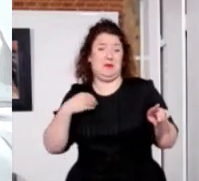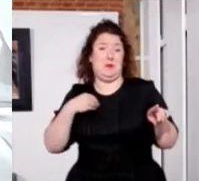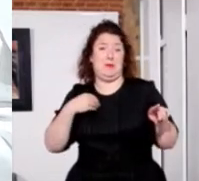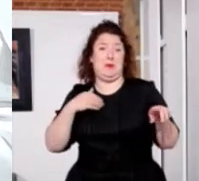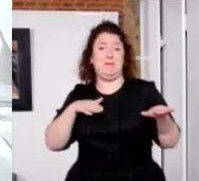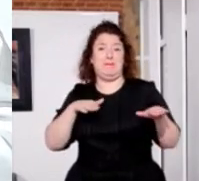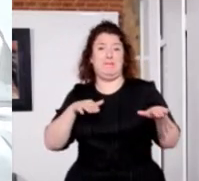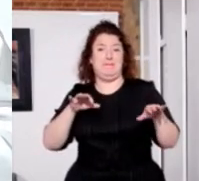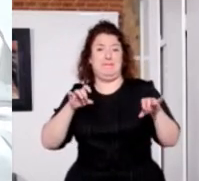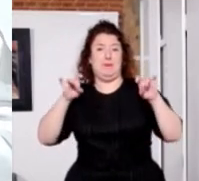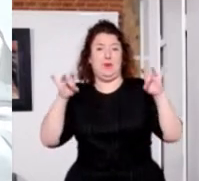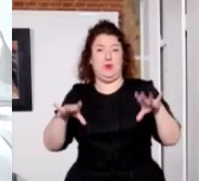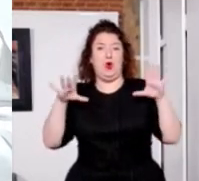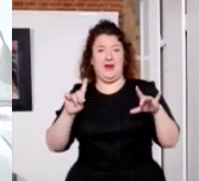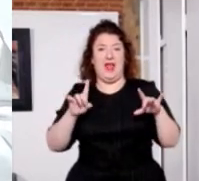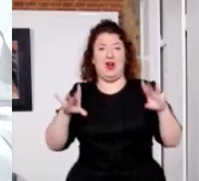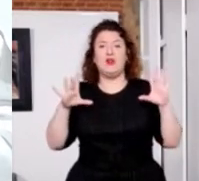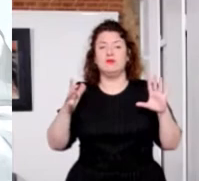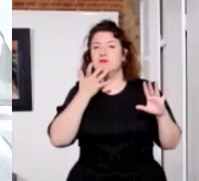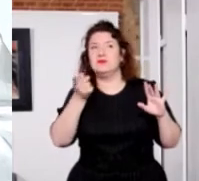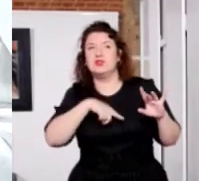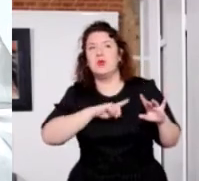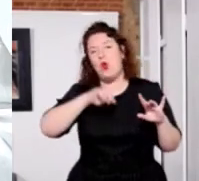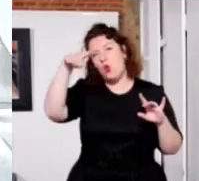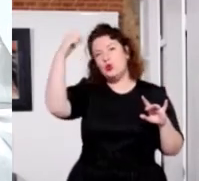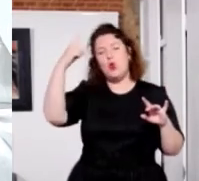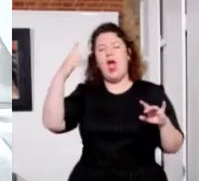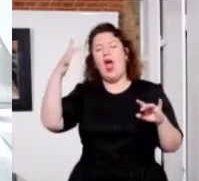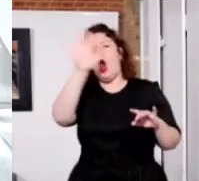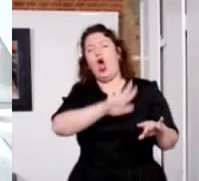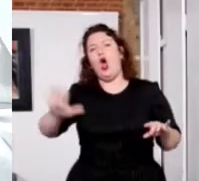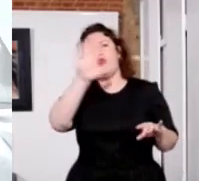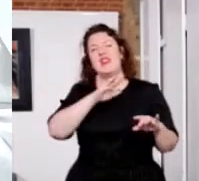en alguien que quiere romper la cultura de Occidente durante siglos.